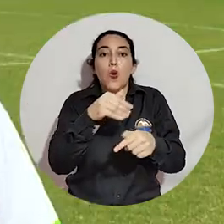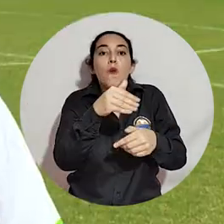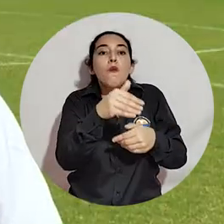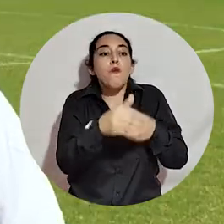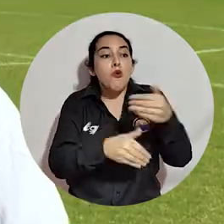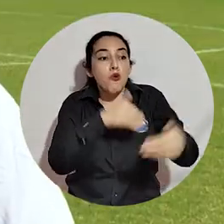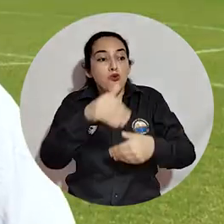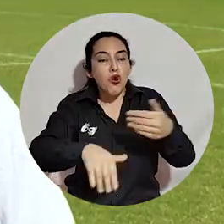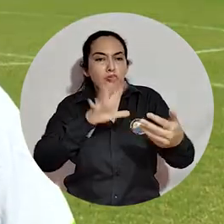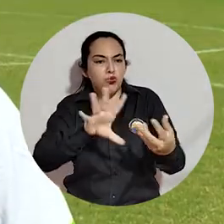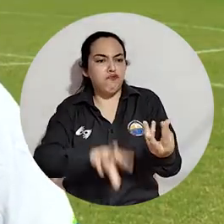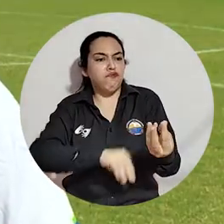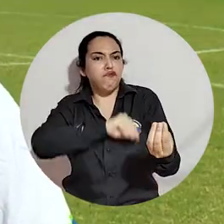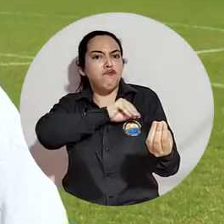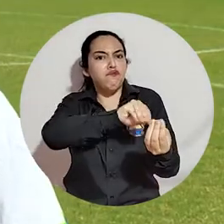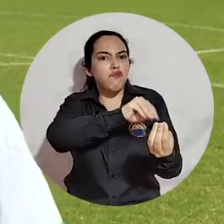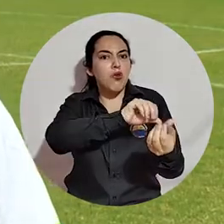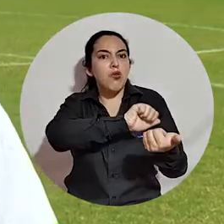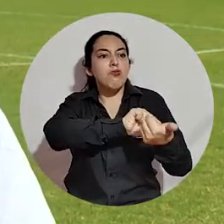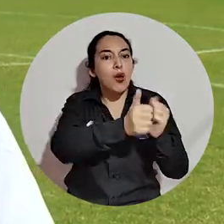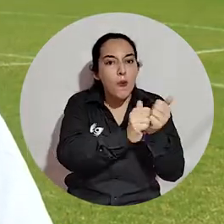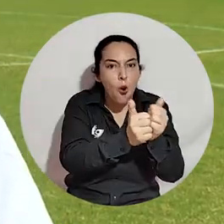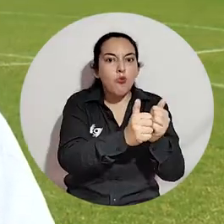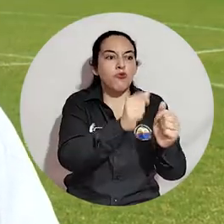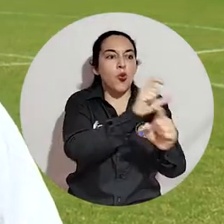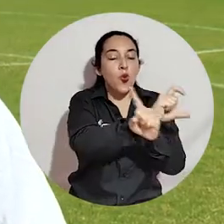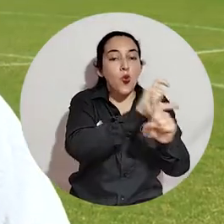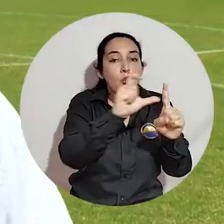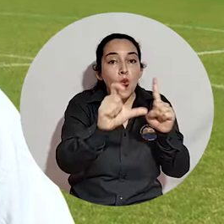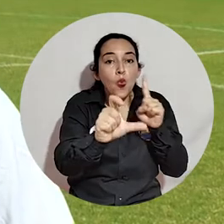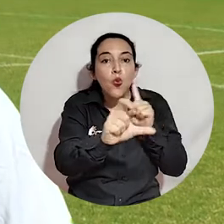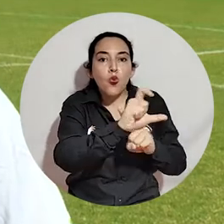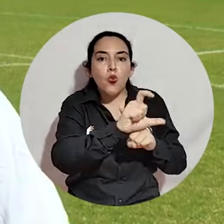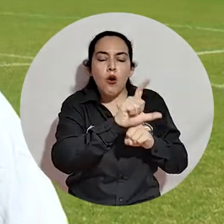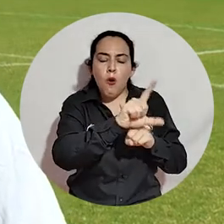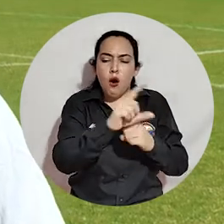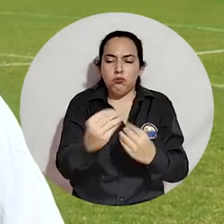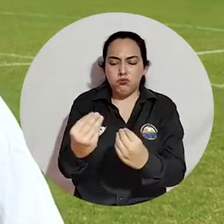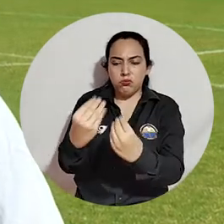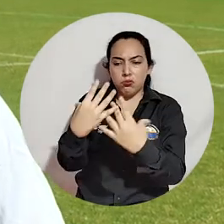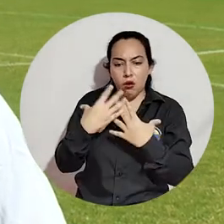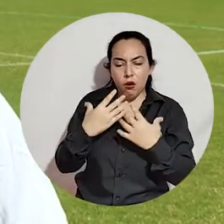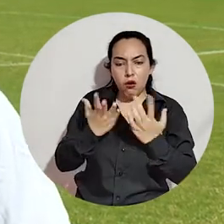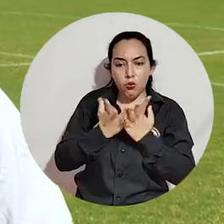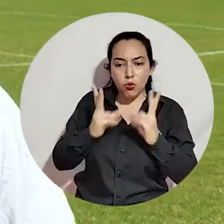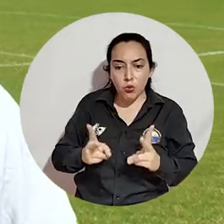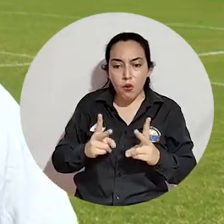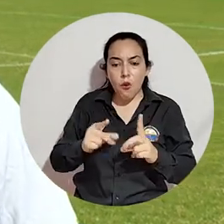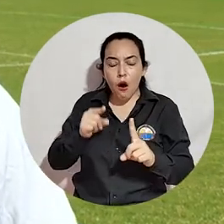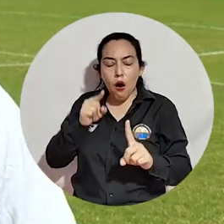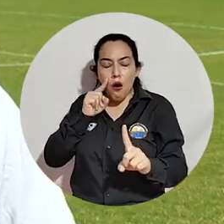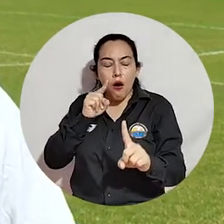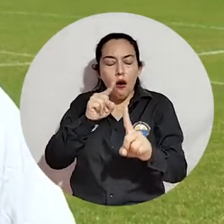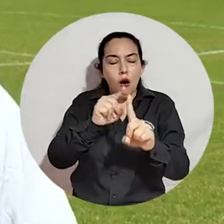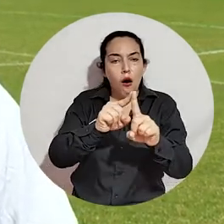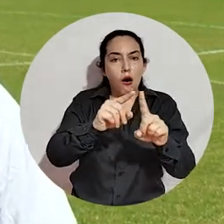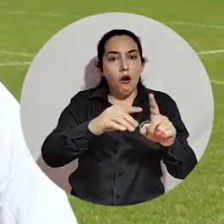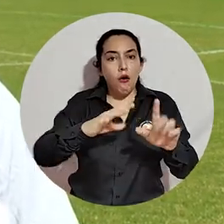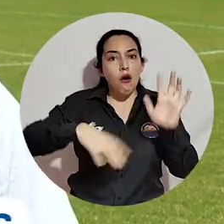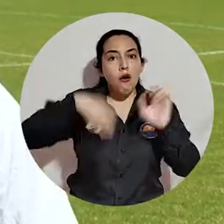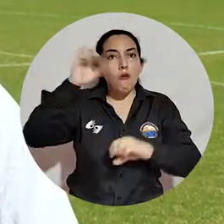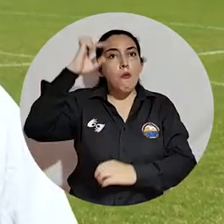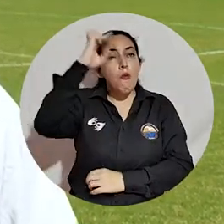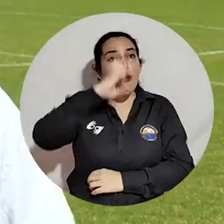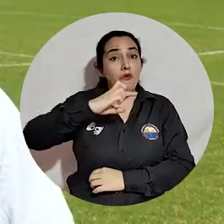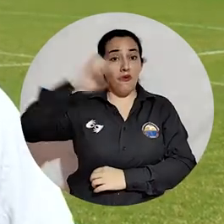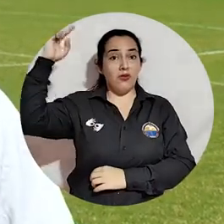extensión y estos procesos de formación deportiva y cultural le permiten a ellos adquirir esas herramientas para que cuando logren